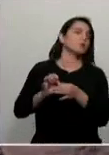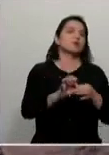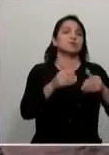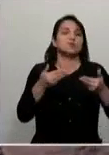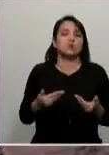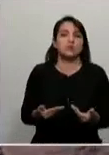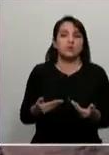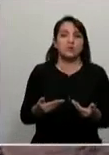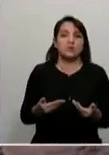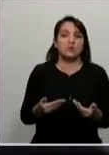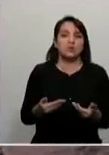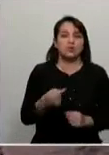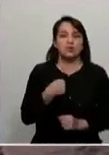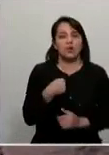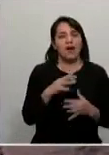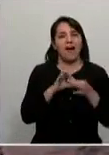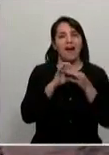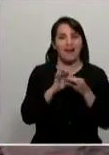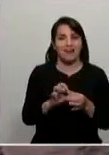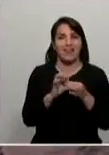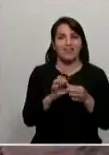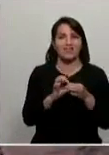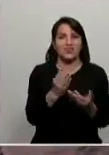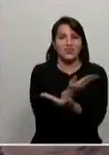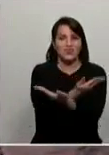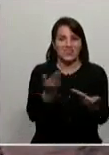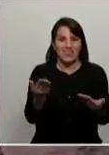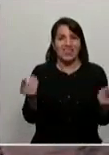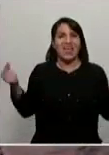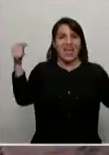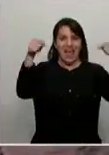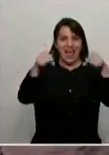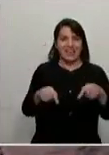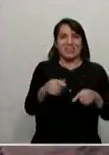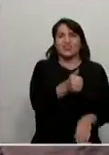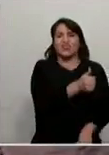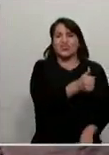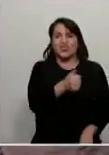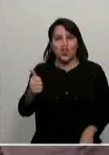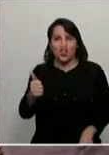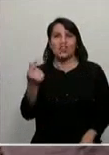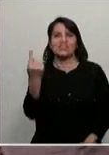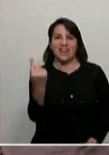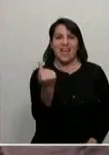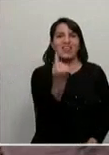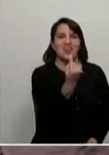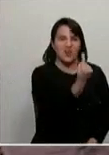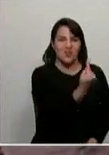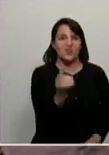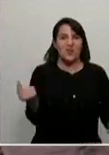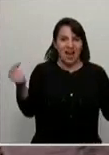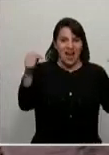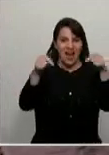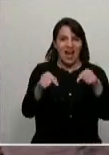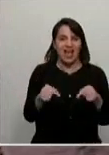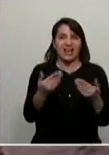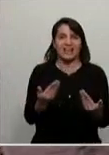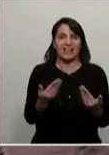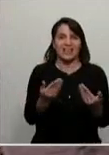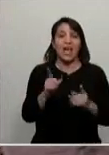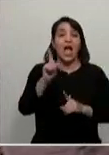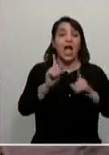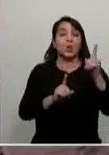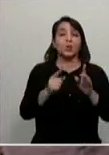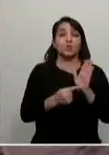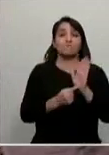conocer los integrantes de la comisión. Yo creo que rápidamente van a estar conversando sobre las atribuciones que efectivamente tiene esta comisión. En